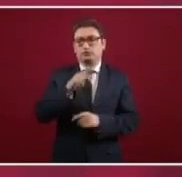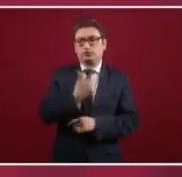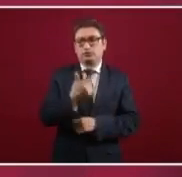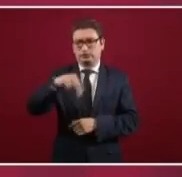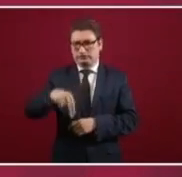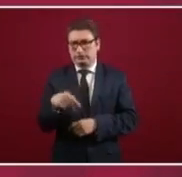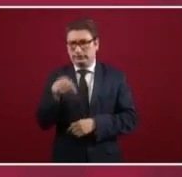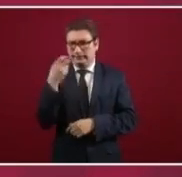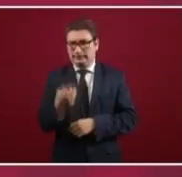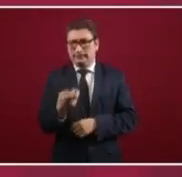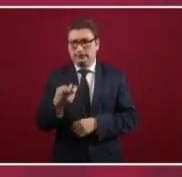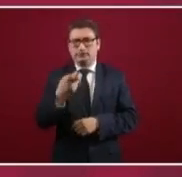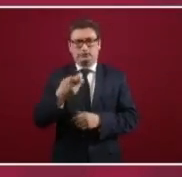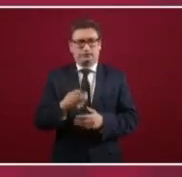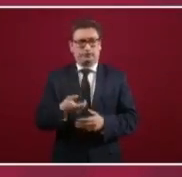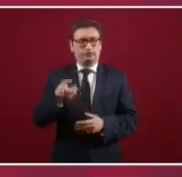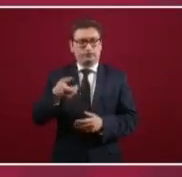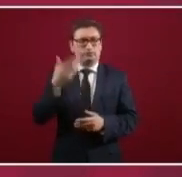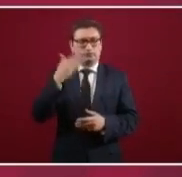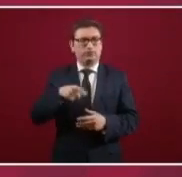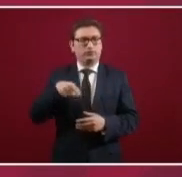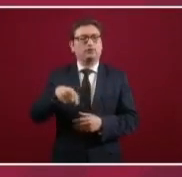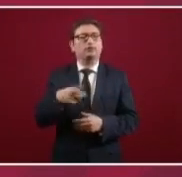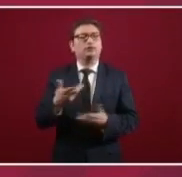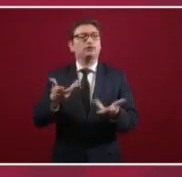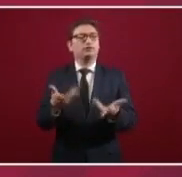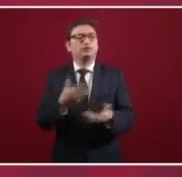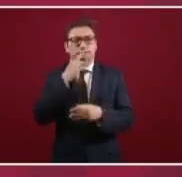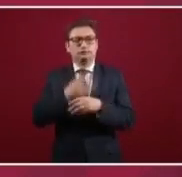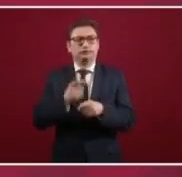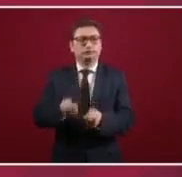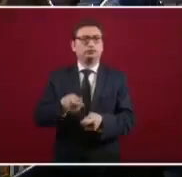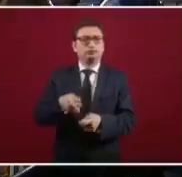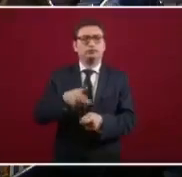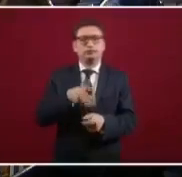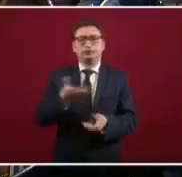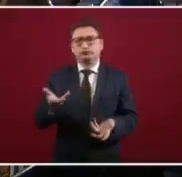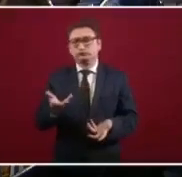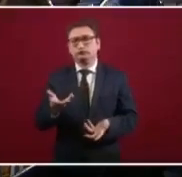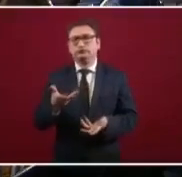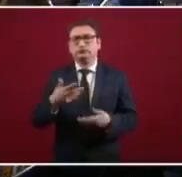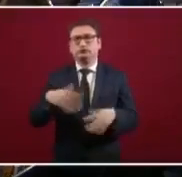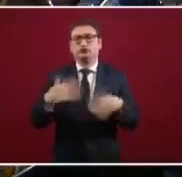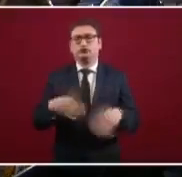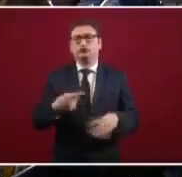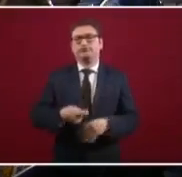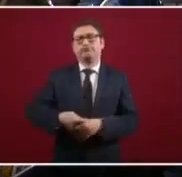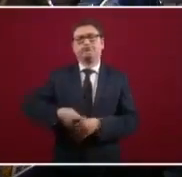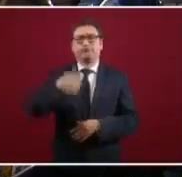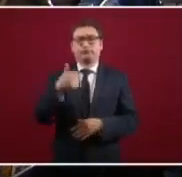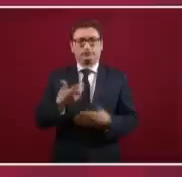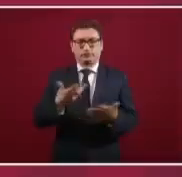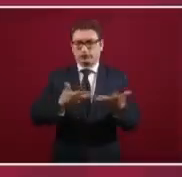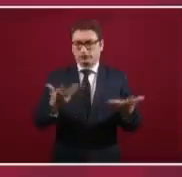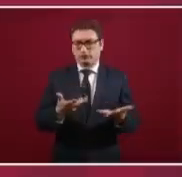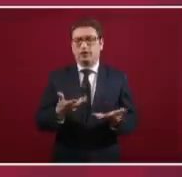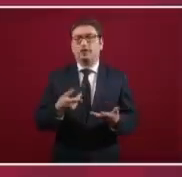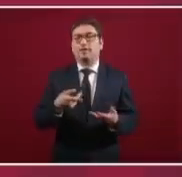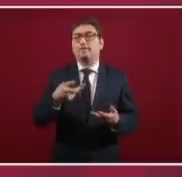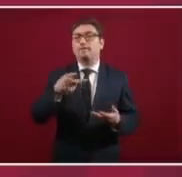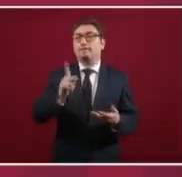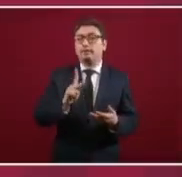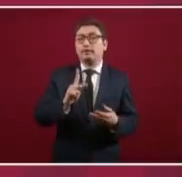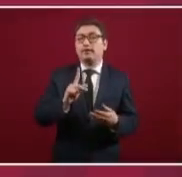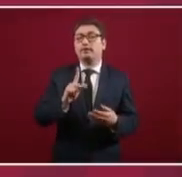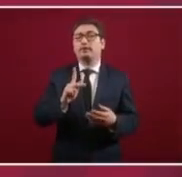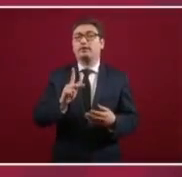es un instrumento de carácter realmente histórico pero aún en